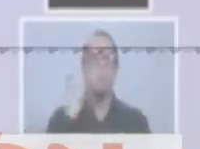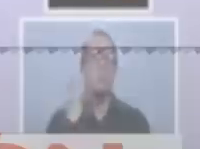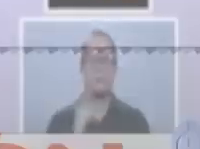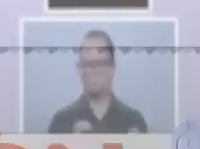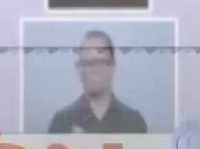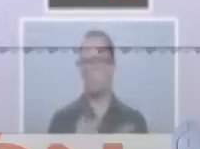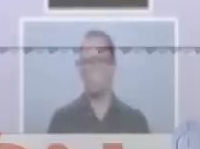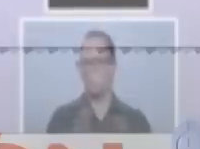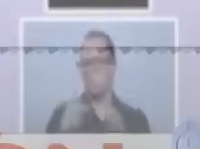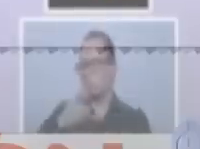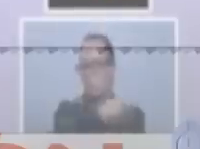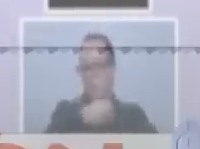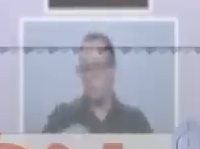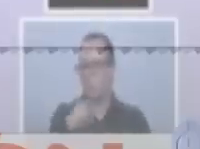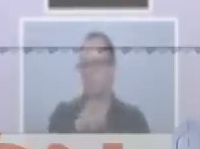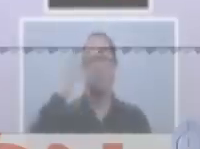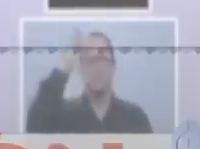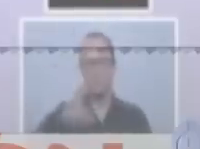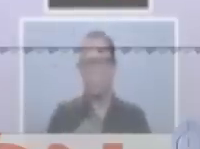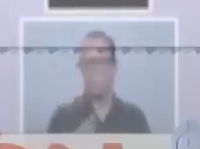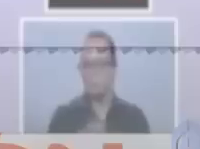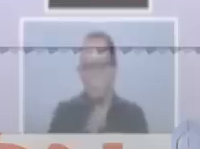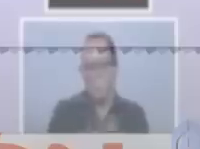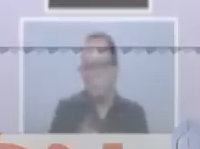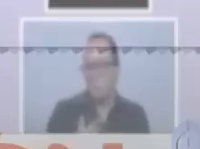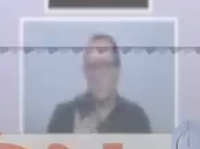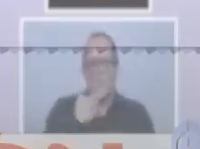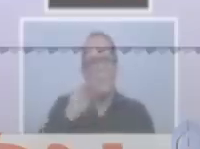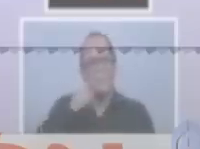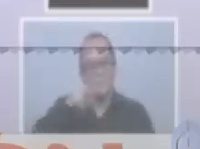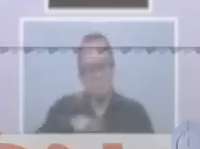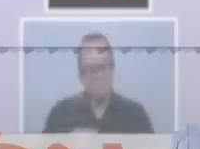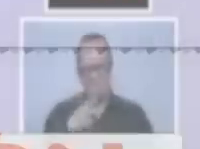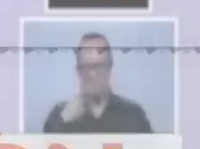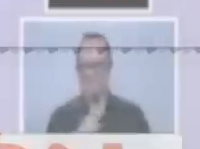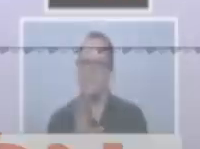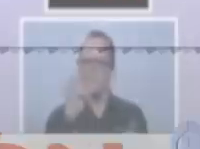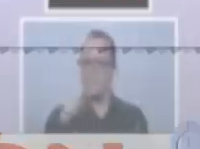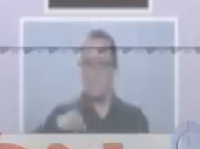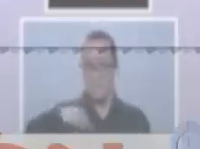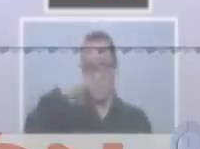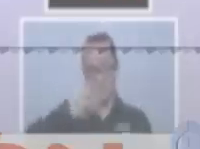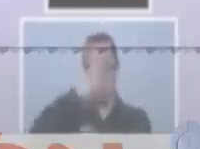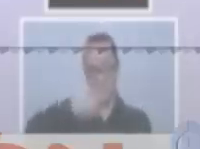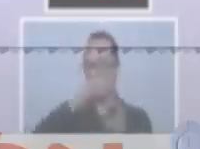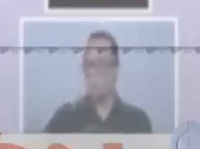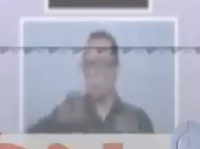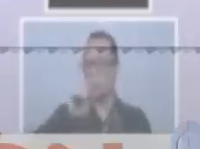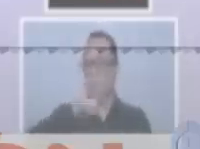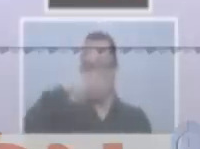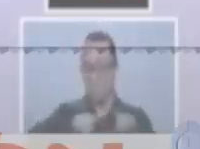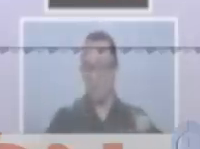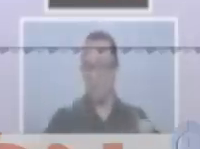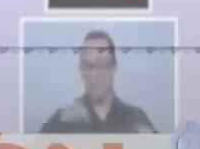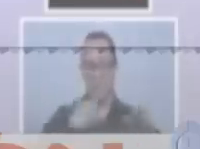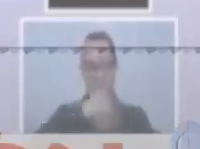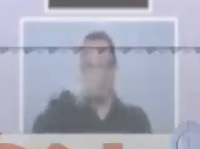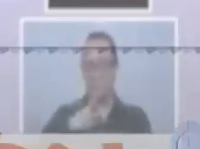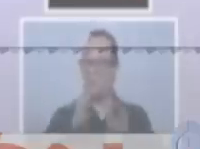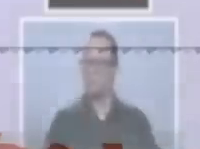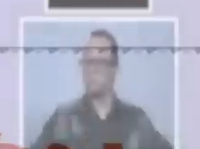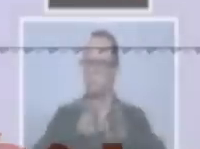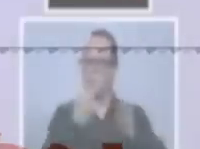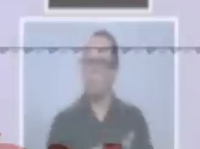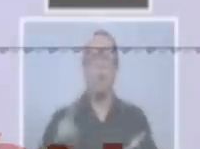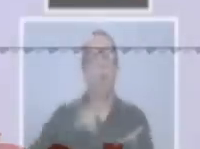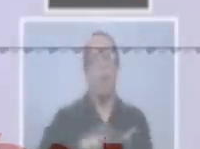familia, piensa en tu futuro, piensa en lo que más amas. Recuerda que el futuro de México pasa por el Estado de México y que los mexiquenses somos mexicanos dos veces,